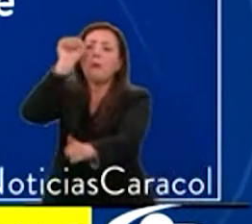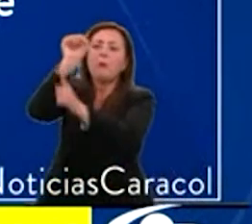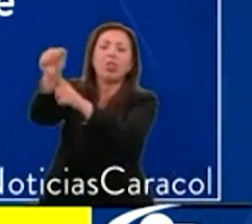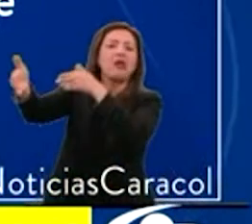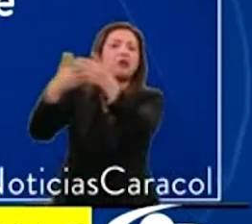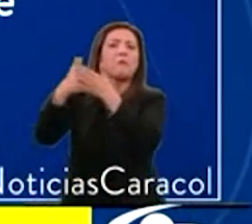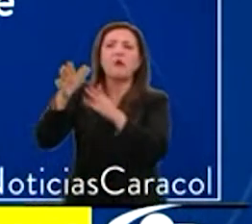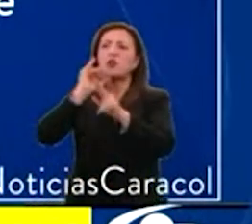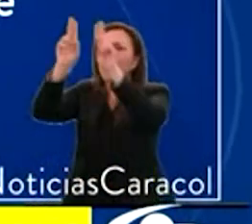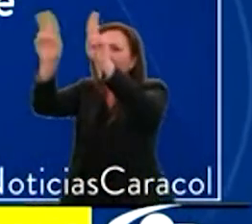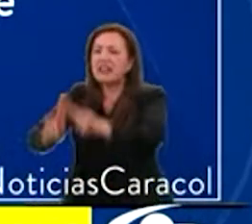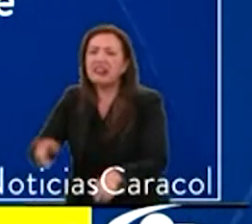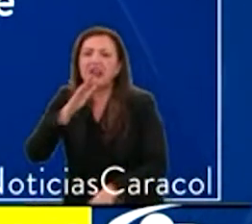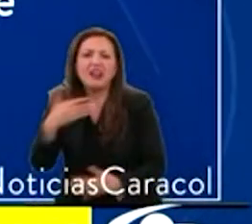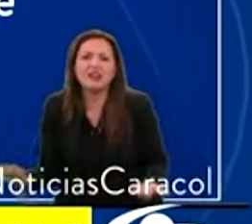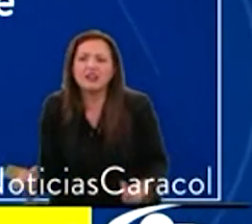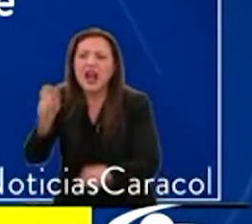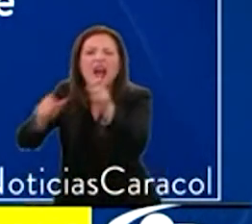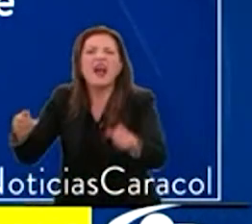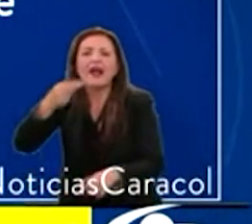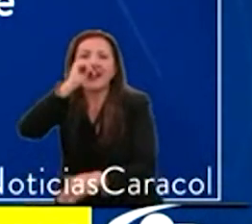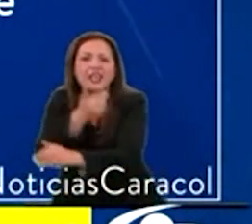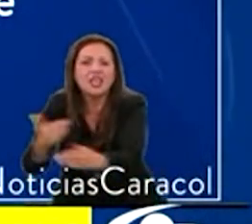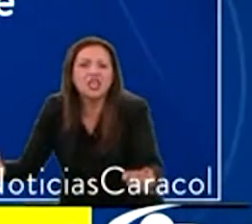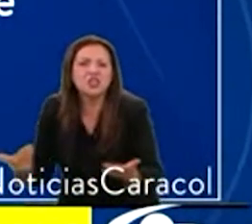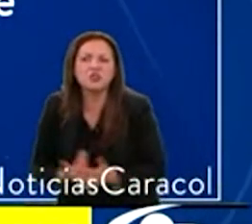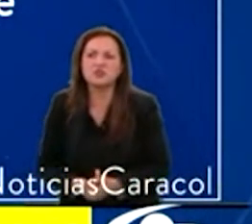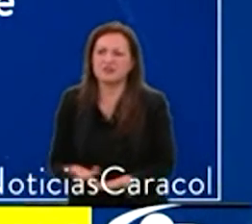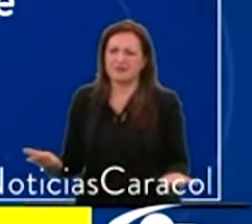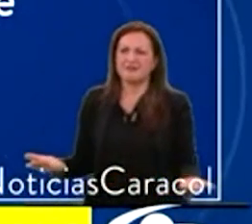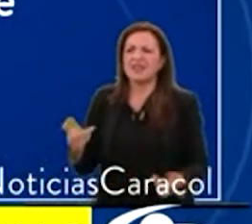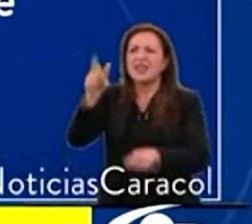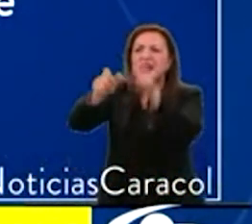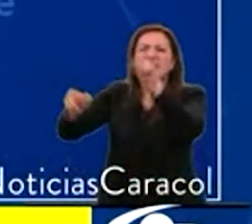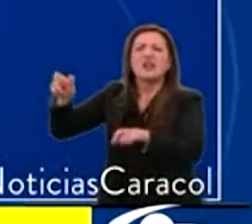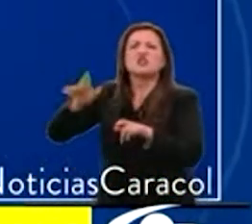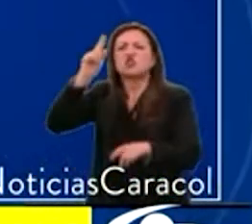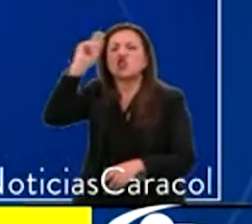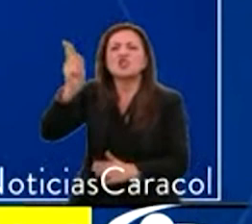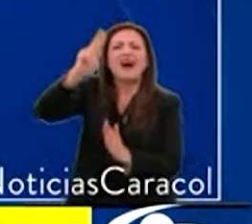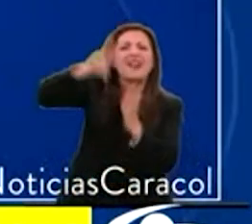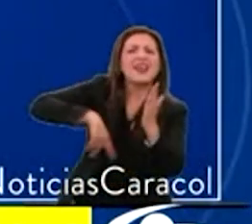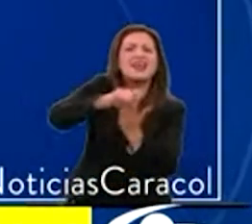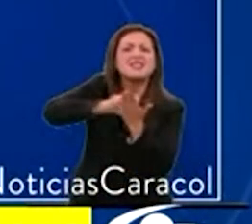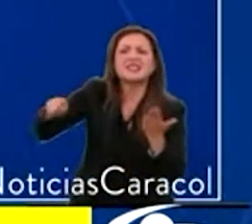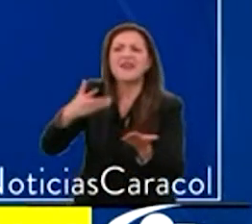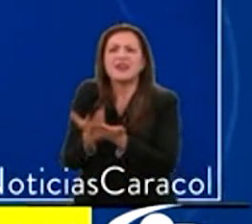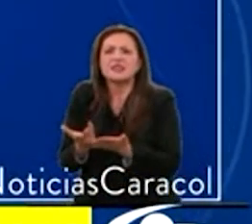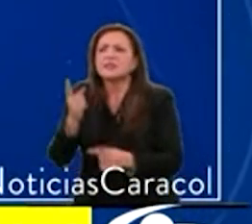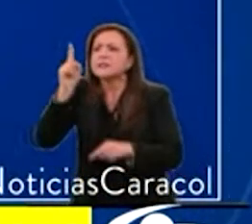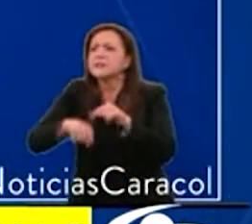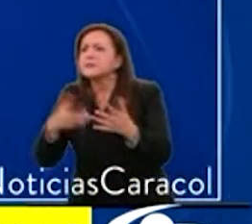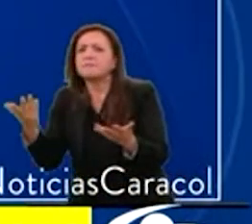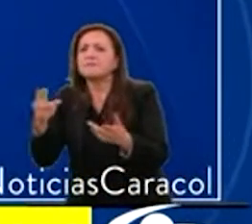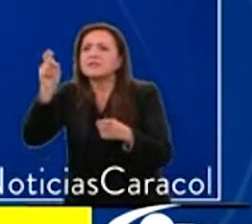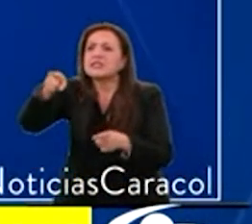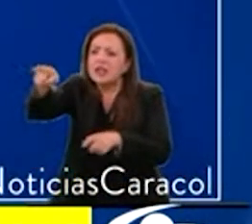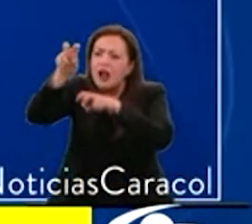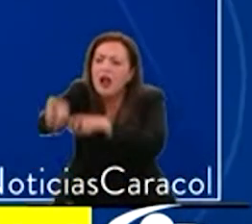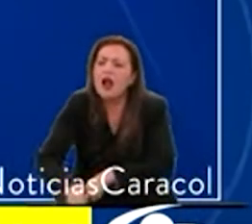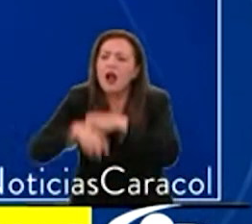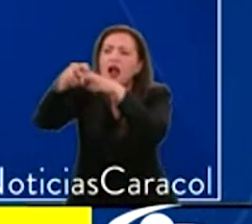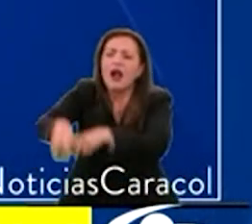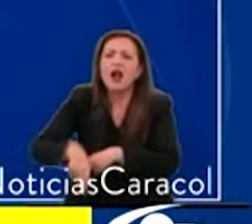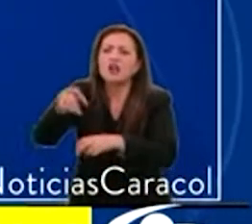internet, a la gente me refiero a los niños, me refiero a las personas analfabetas crecidas y que son los que nos traen la papa todos los días